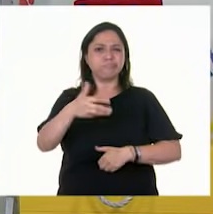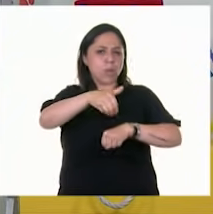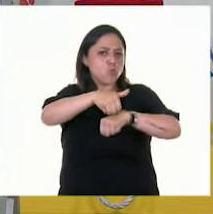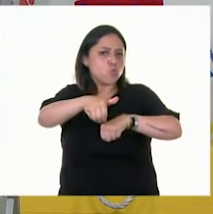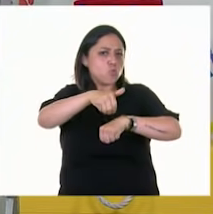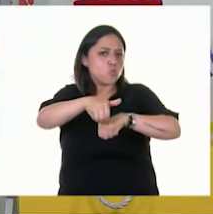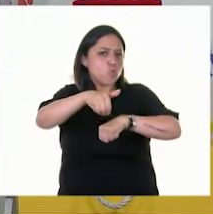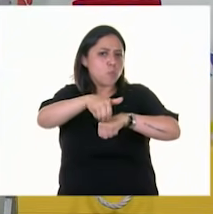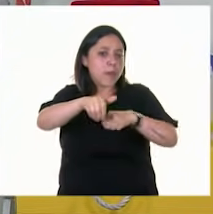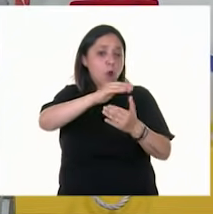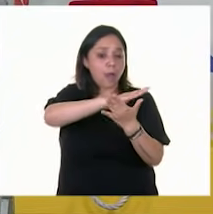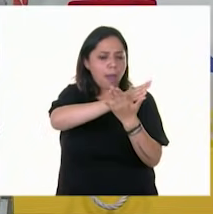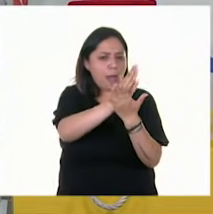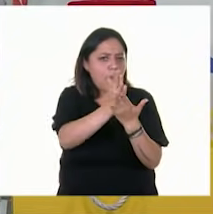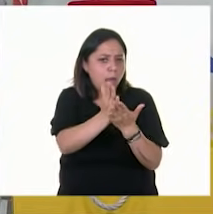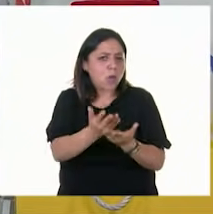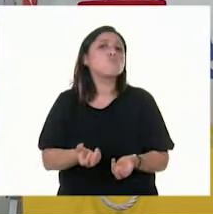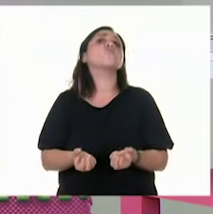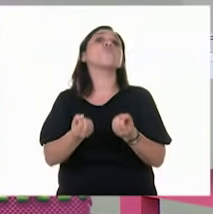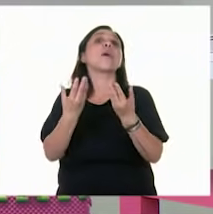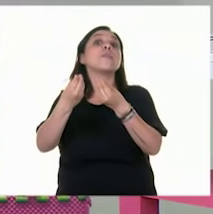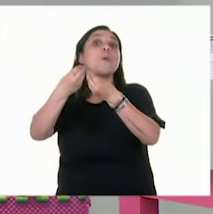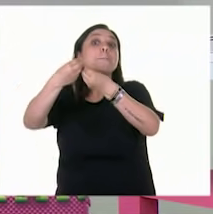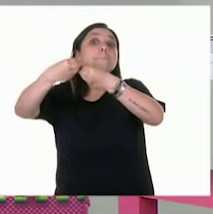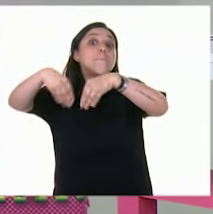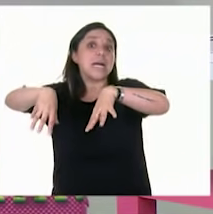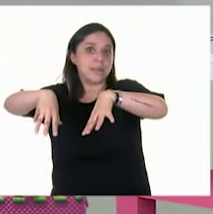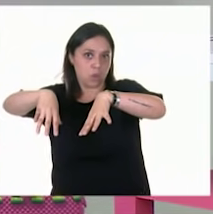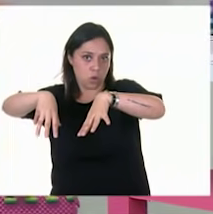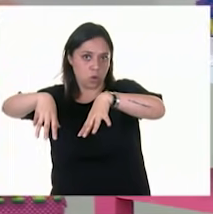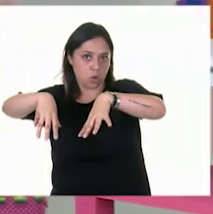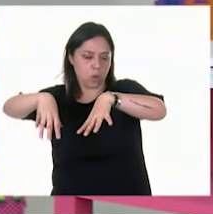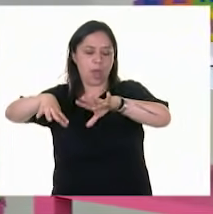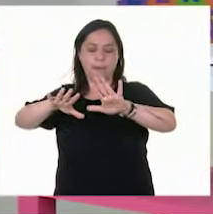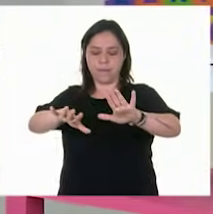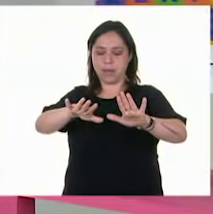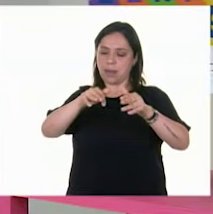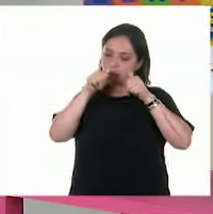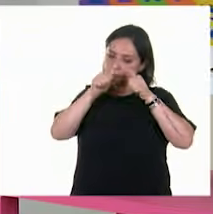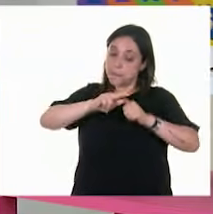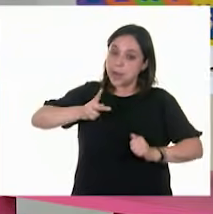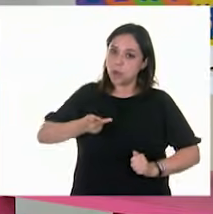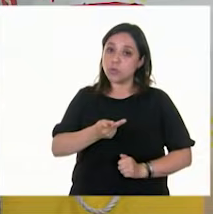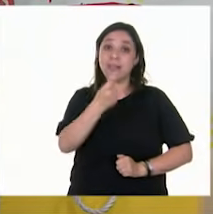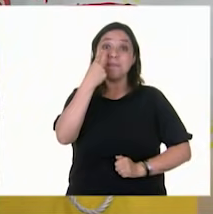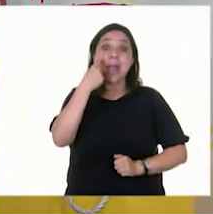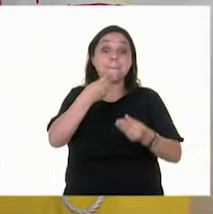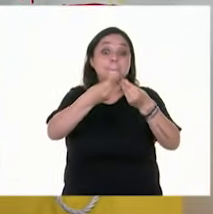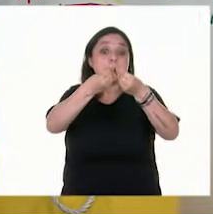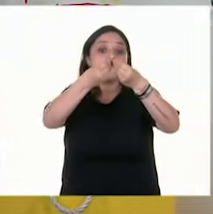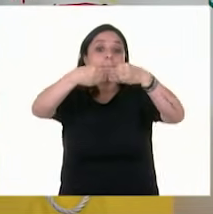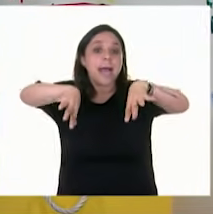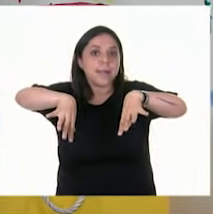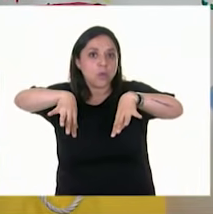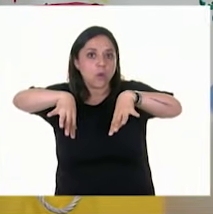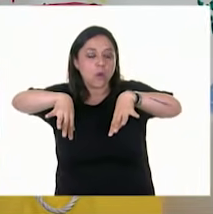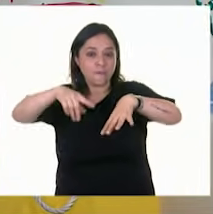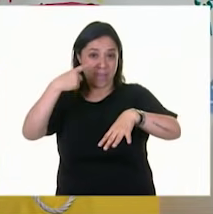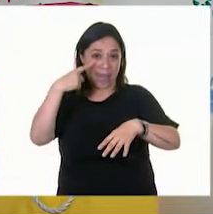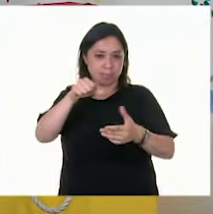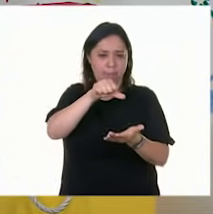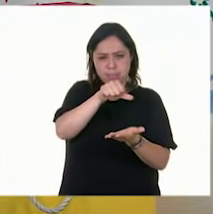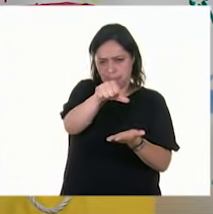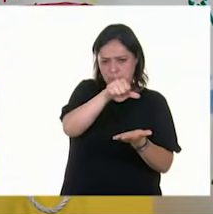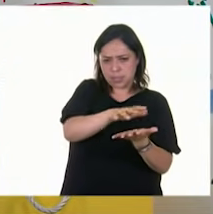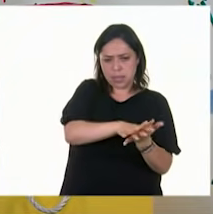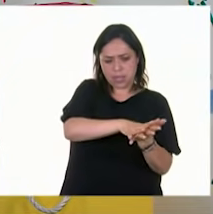perdió? Muy bien, entonces vamos a poner atención en la pregunta. Dice, ¿qué fracción es la que perdió? Había sacado 16 y